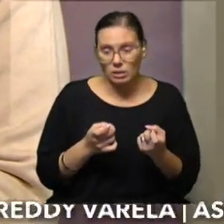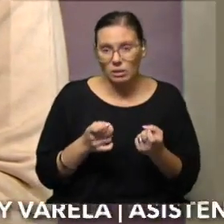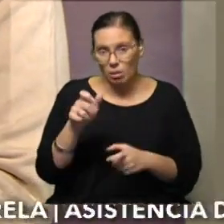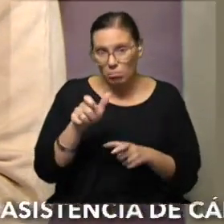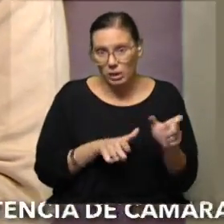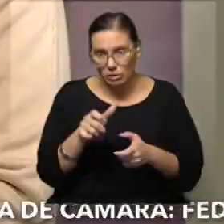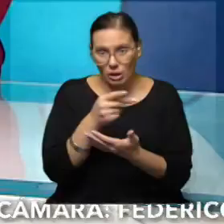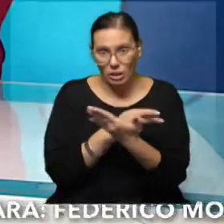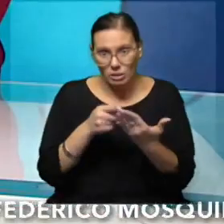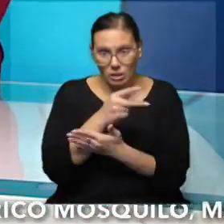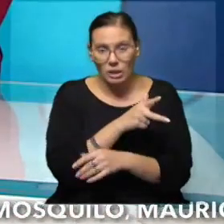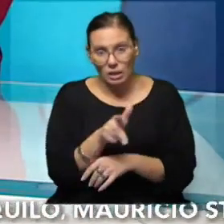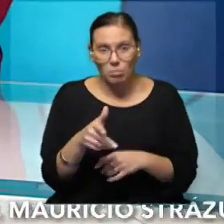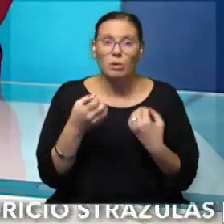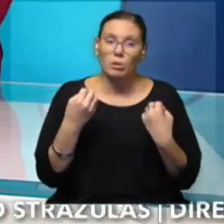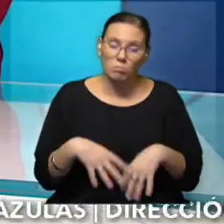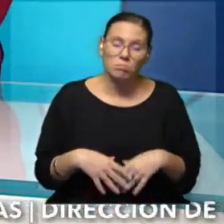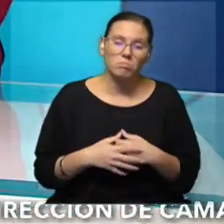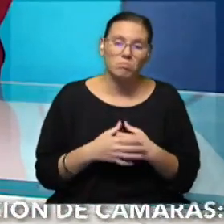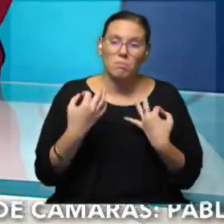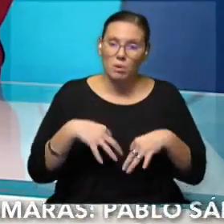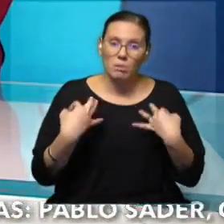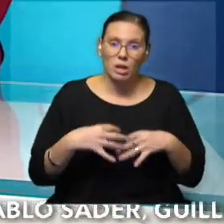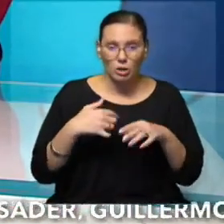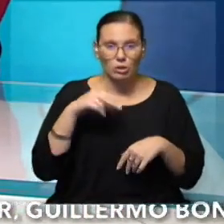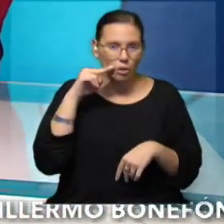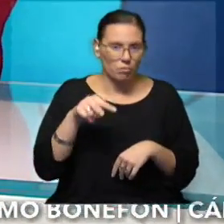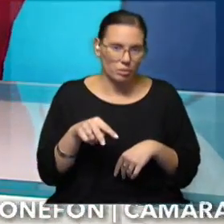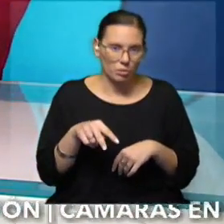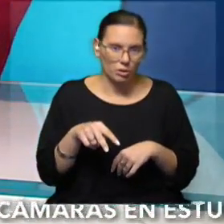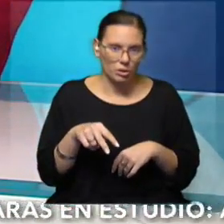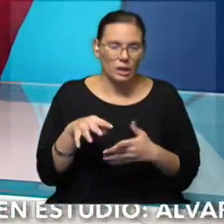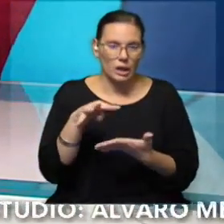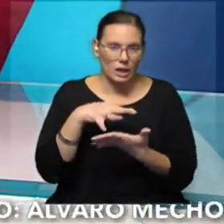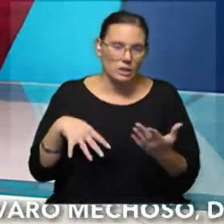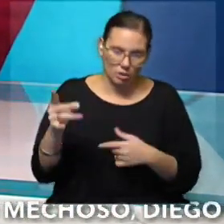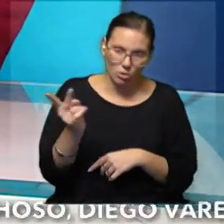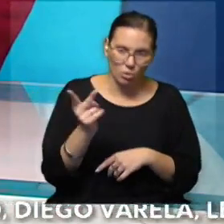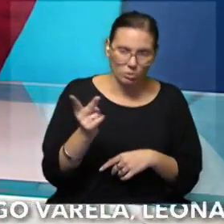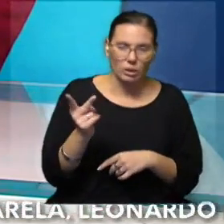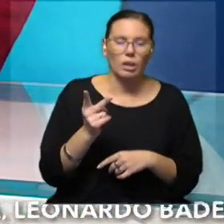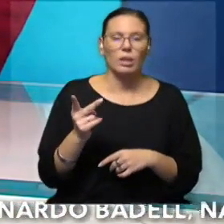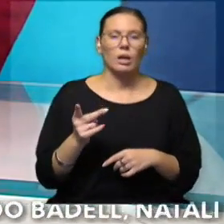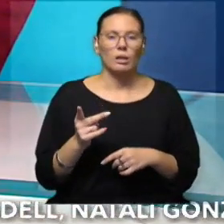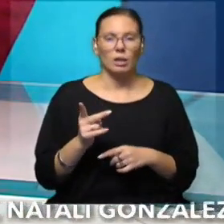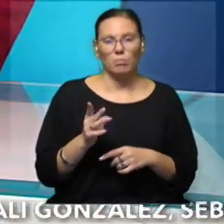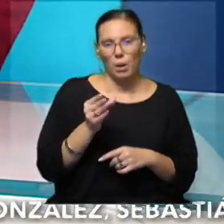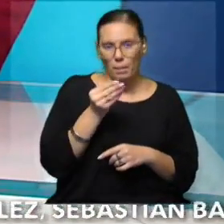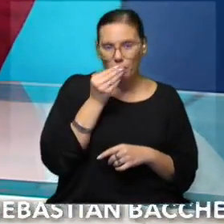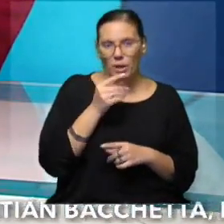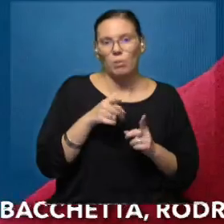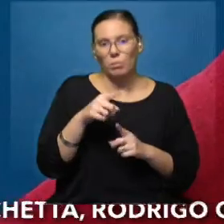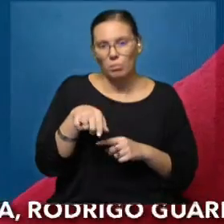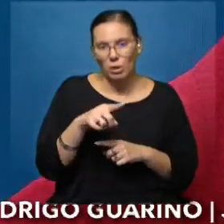animadores y diseñadores. Sí. Tremendo. Sí, bueno, nosotros lo vimos. Leyendo un poco sobre ustedes, nos estamos guardando porque capaz que una de